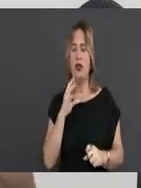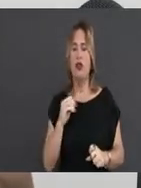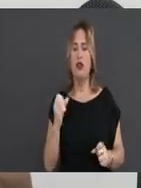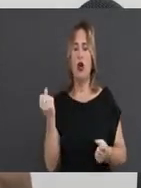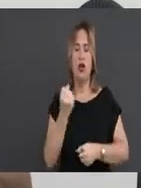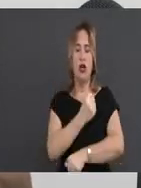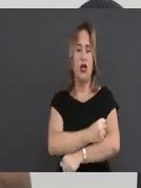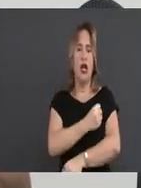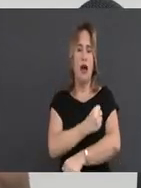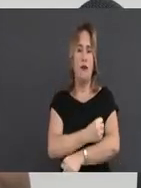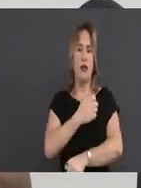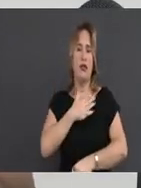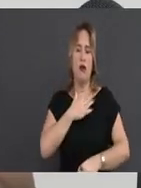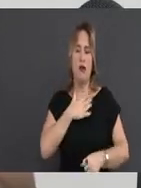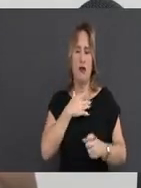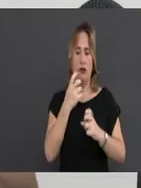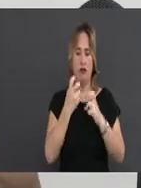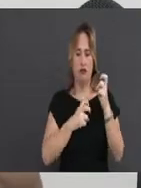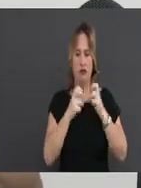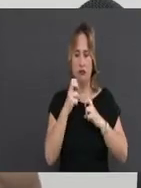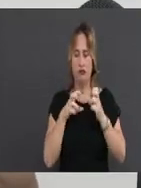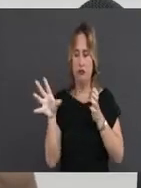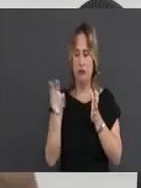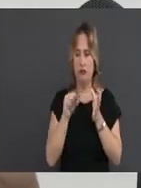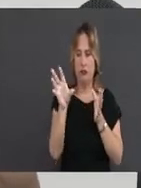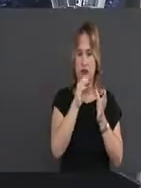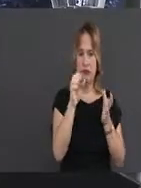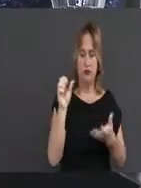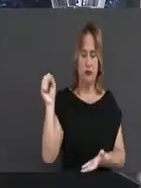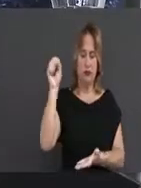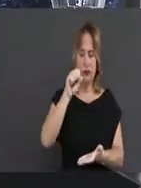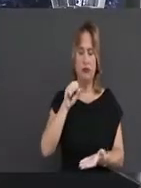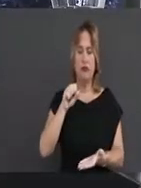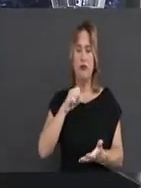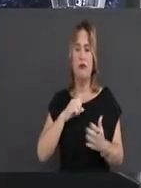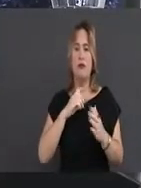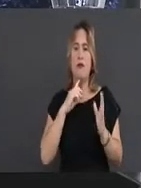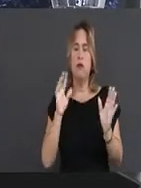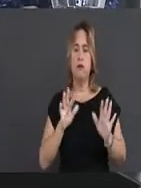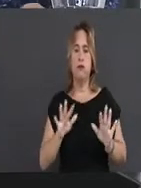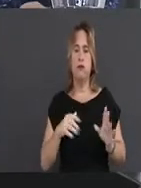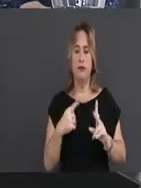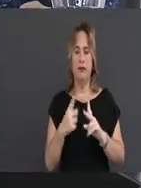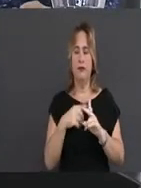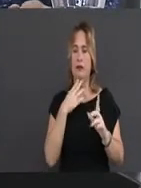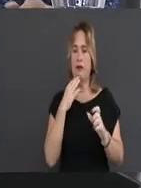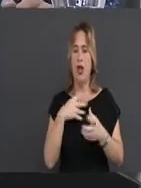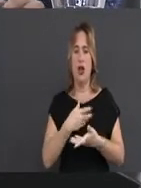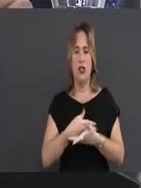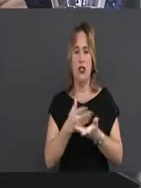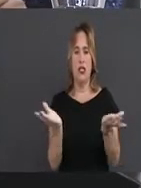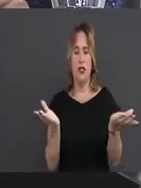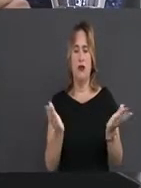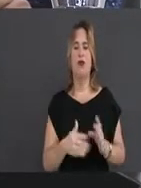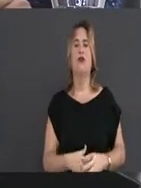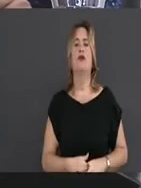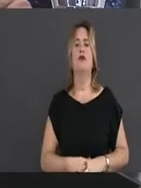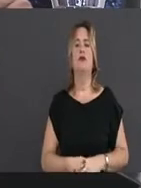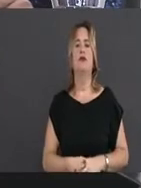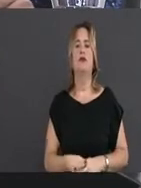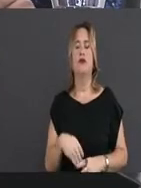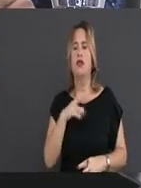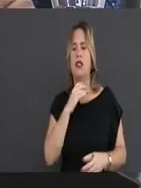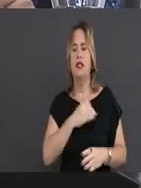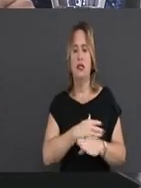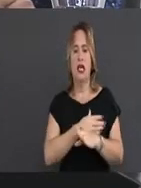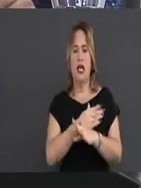Se están utilizando camionetas de servicio mecánico para la recogida de cilindros vacíos y la mejora del proceso de distribución. Extendimos